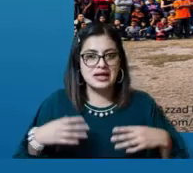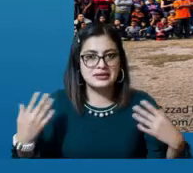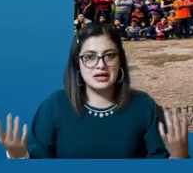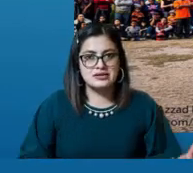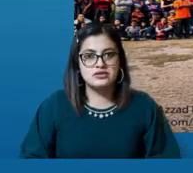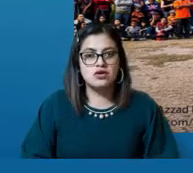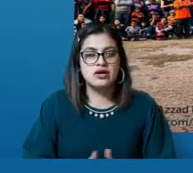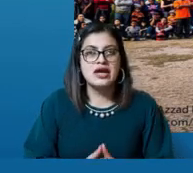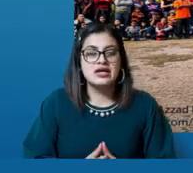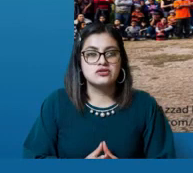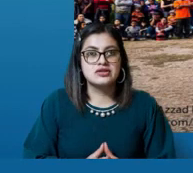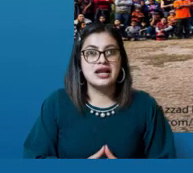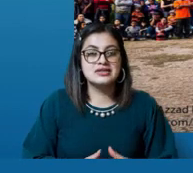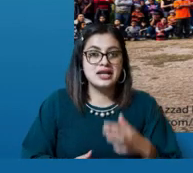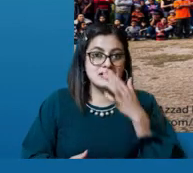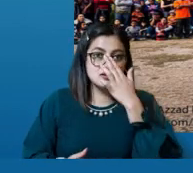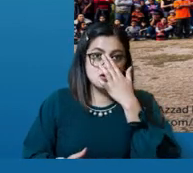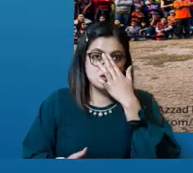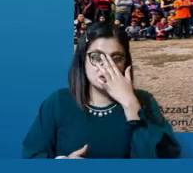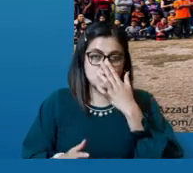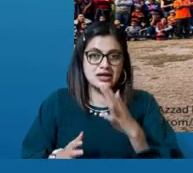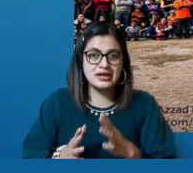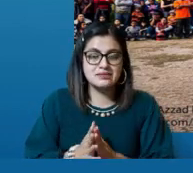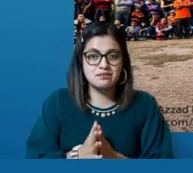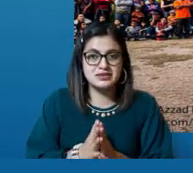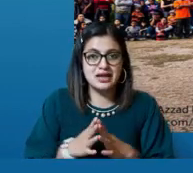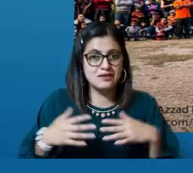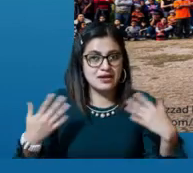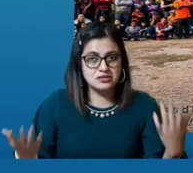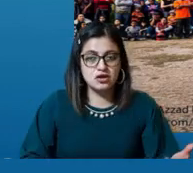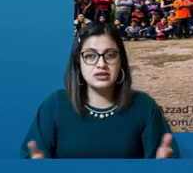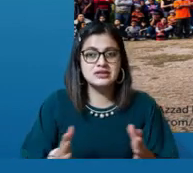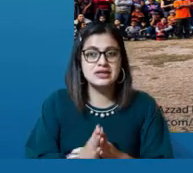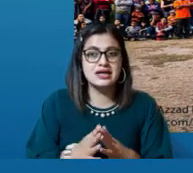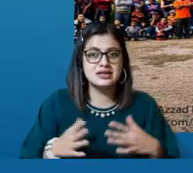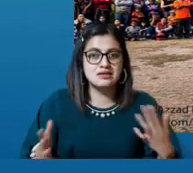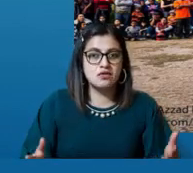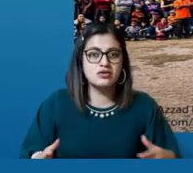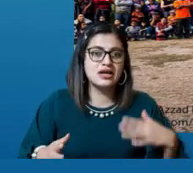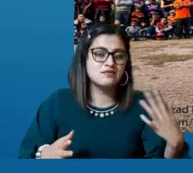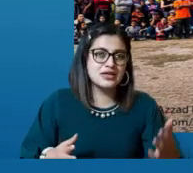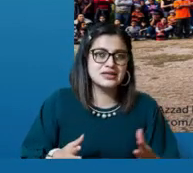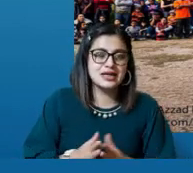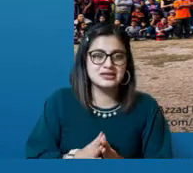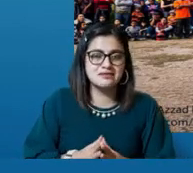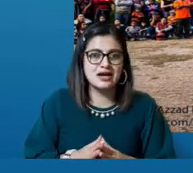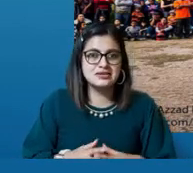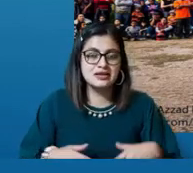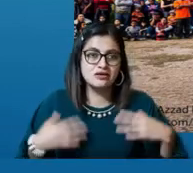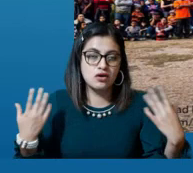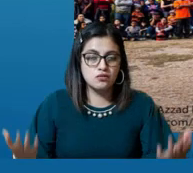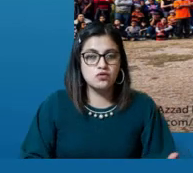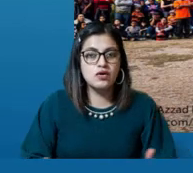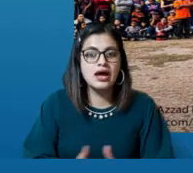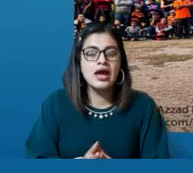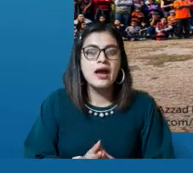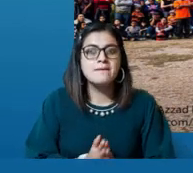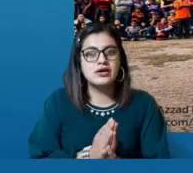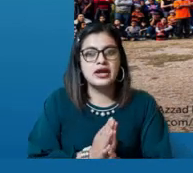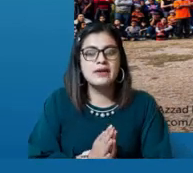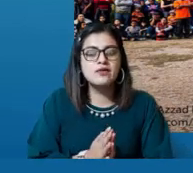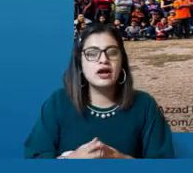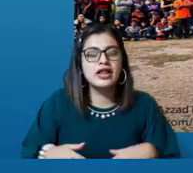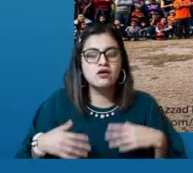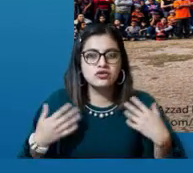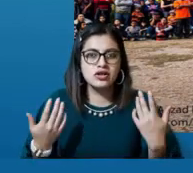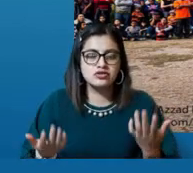parte de la tradición. Entonces, las tradiciones son las celebraciones y las ceremonias, fiestas que se basen en un lugar.